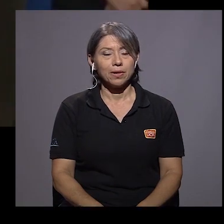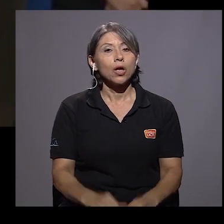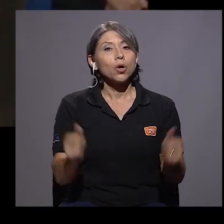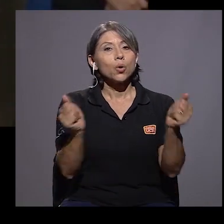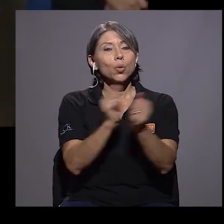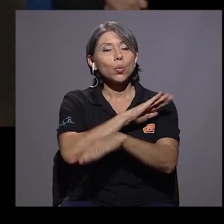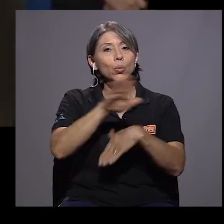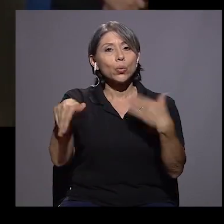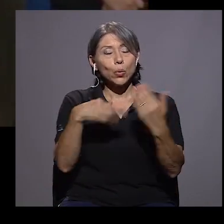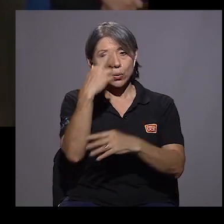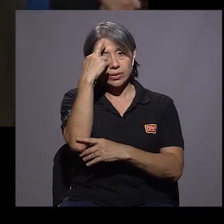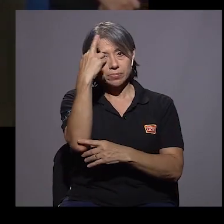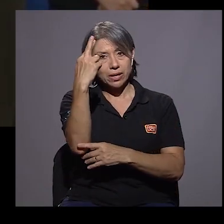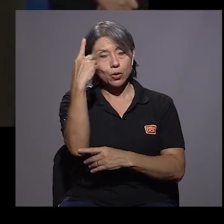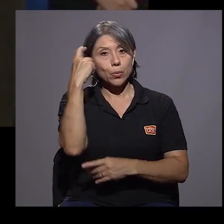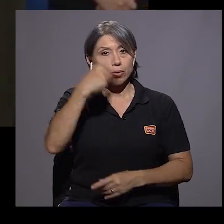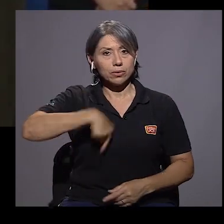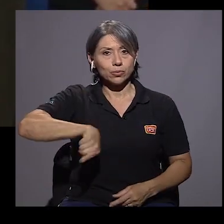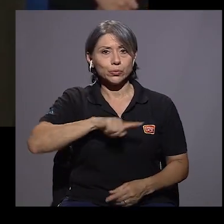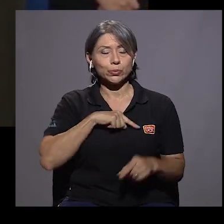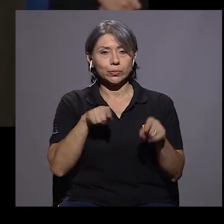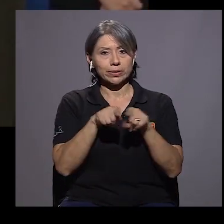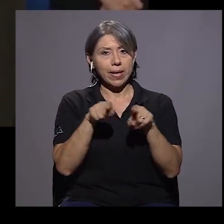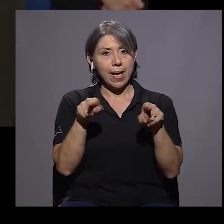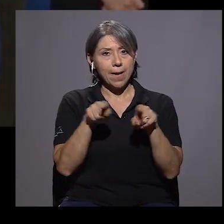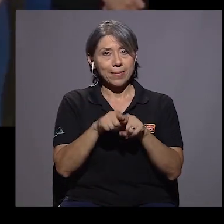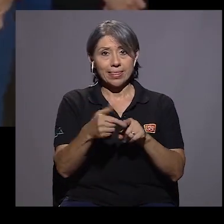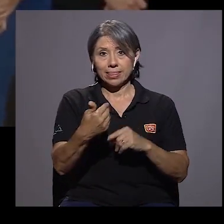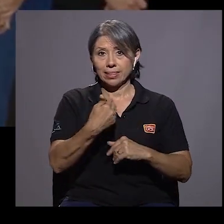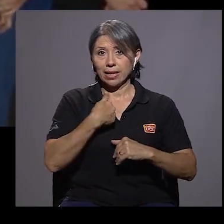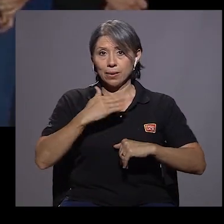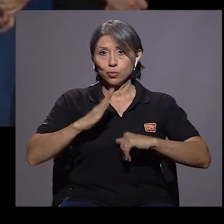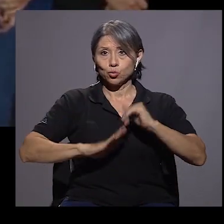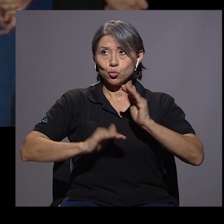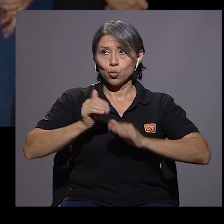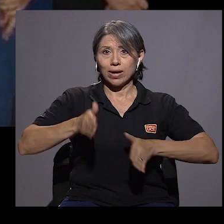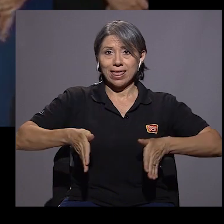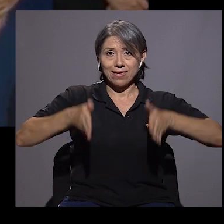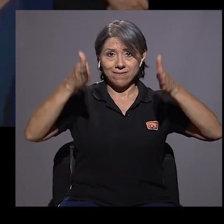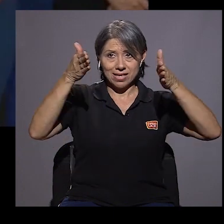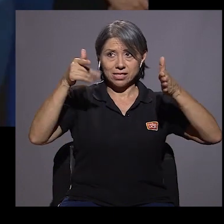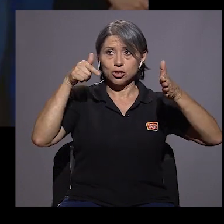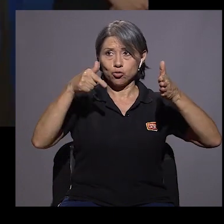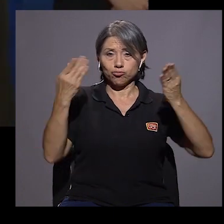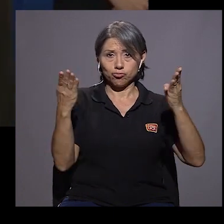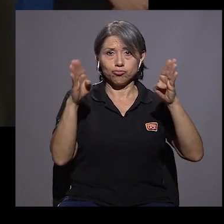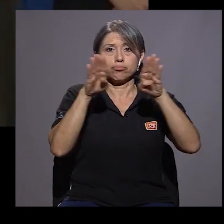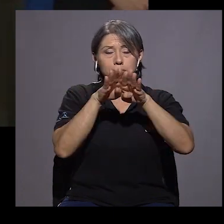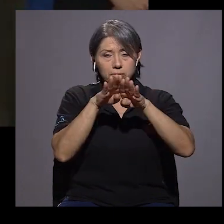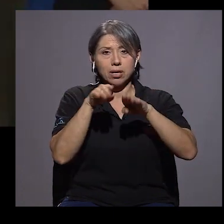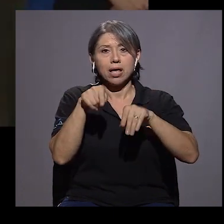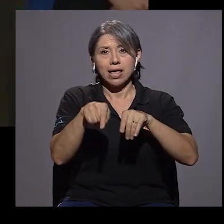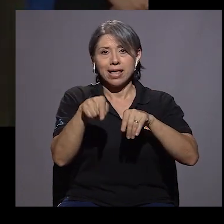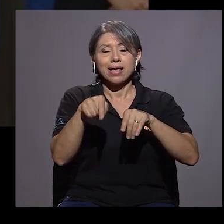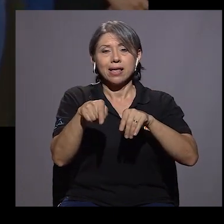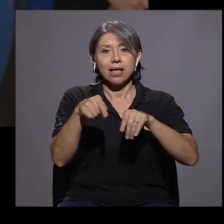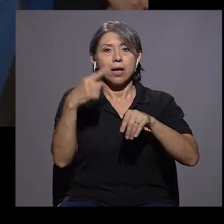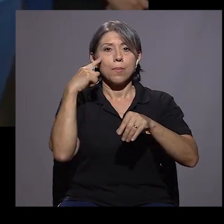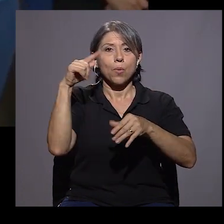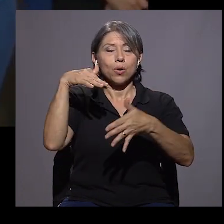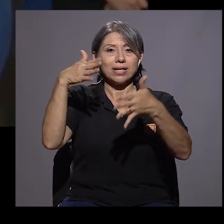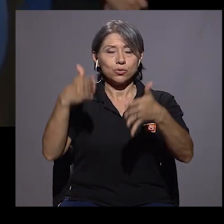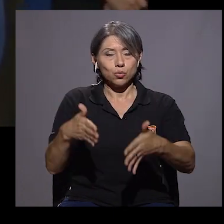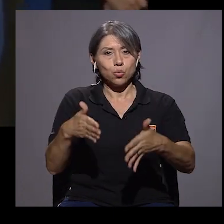Quisiera, con todo el respeto, porque nosotros también tenemos un edificio